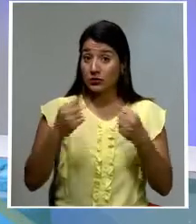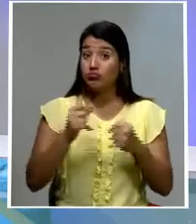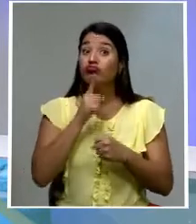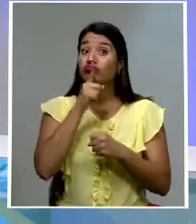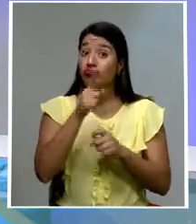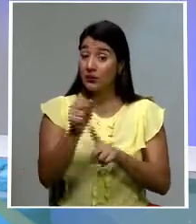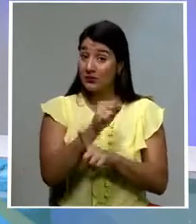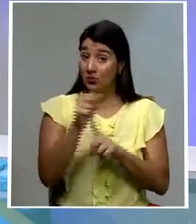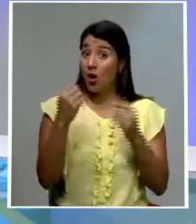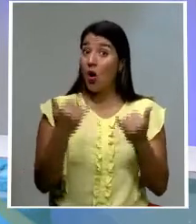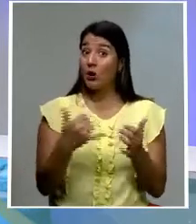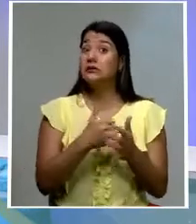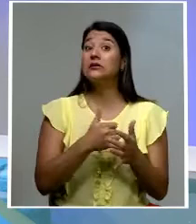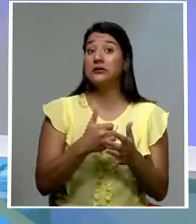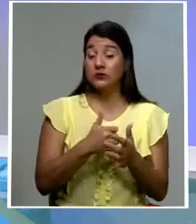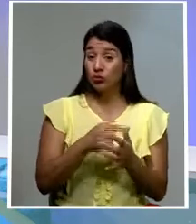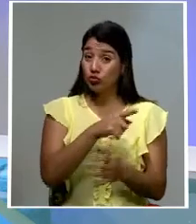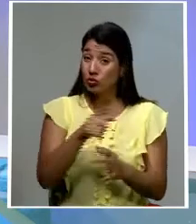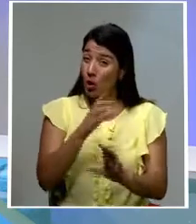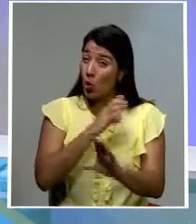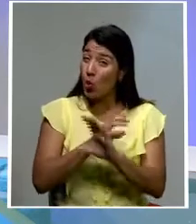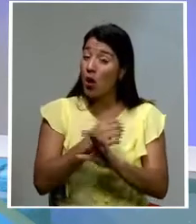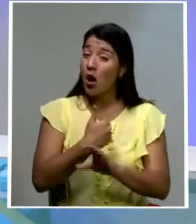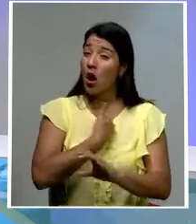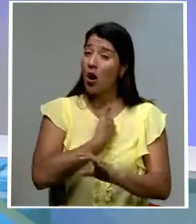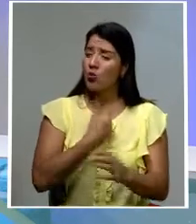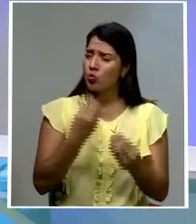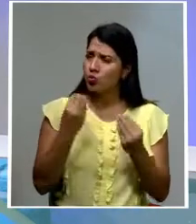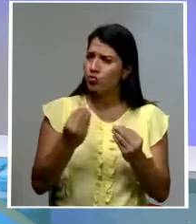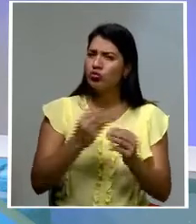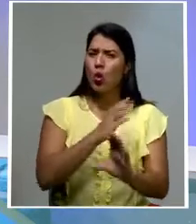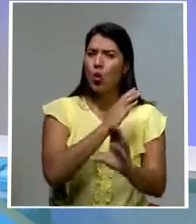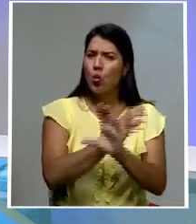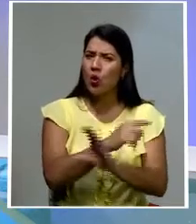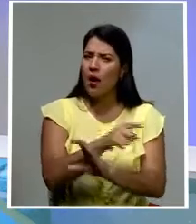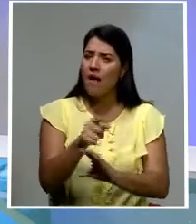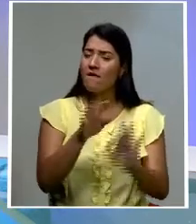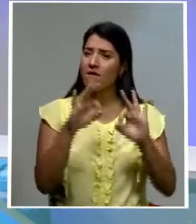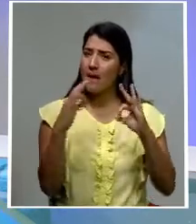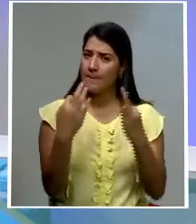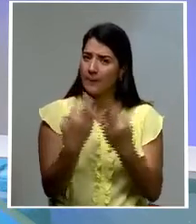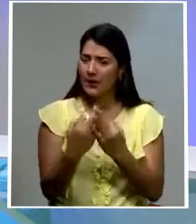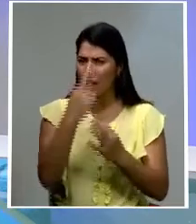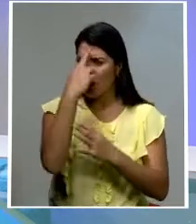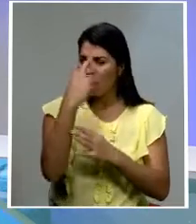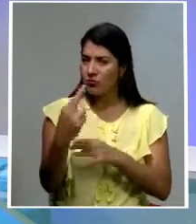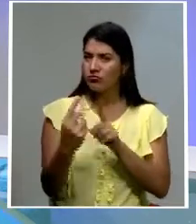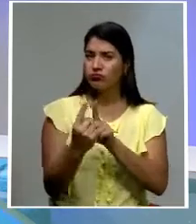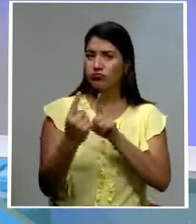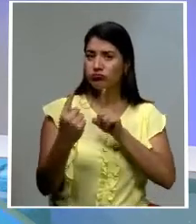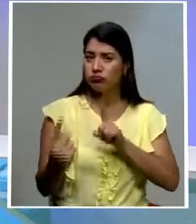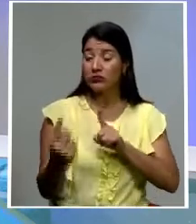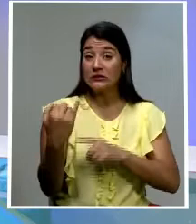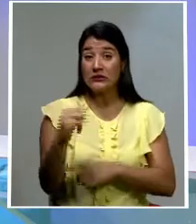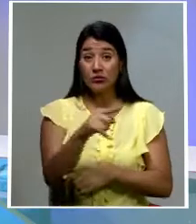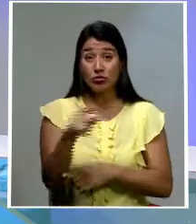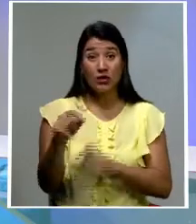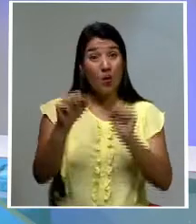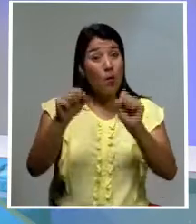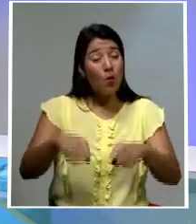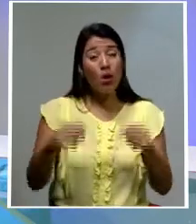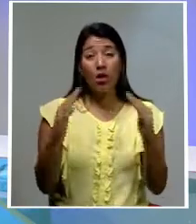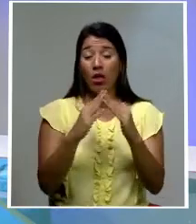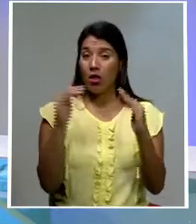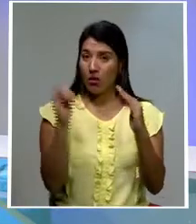frágil. Cuídese mucho, cuide a su familia, mantenga la distancia social, si puede, no salga de